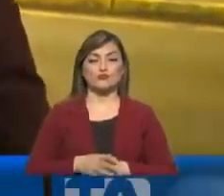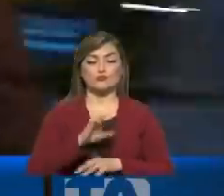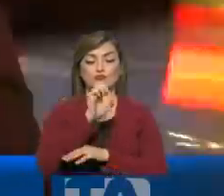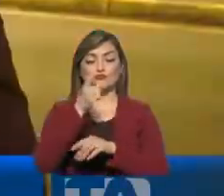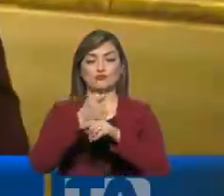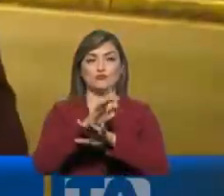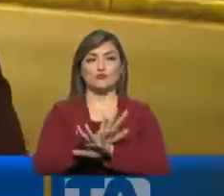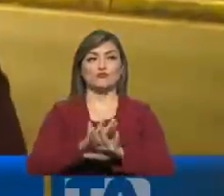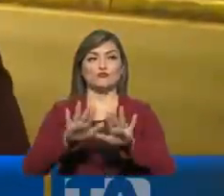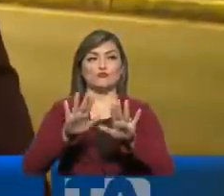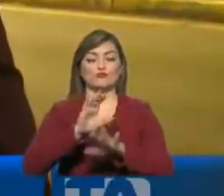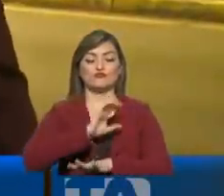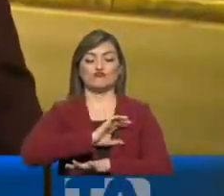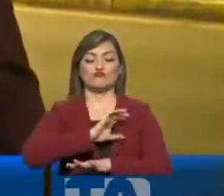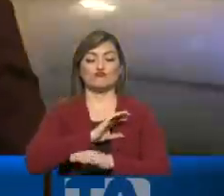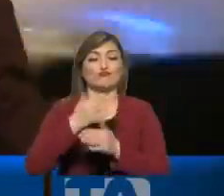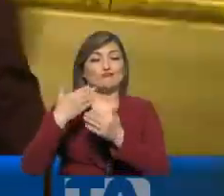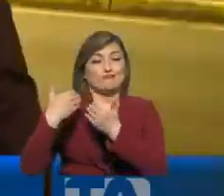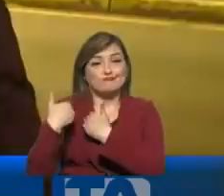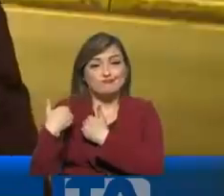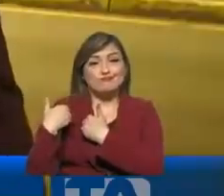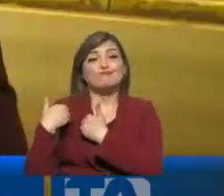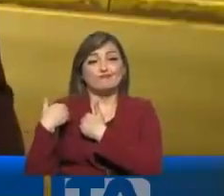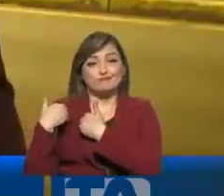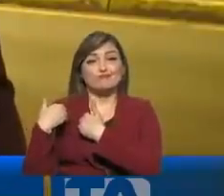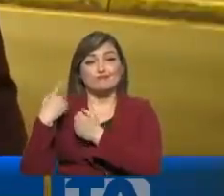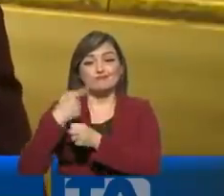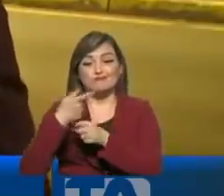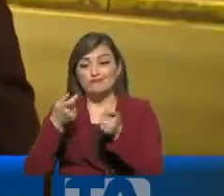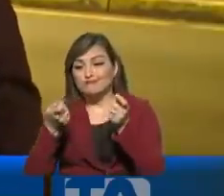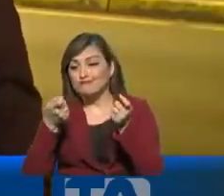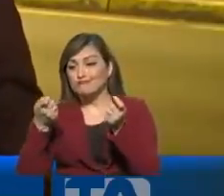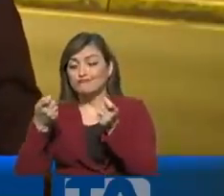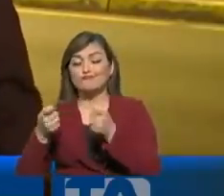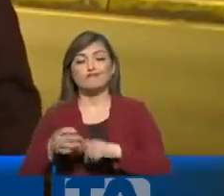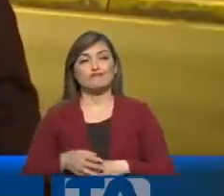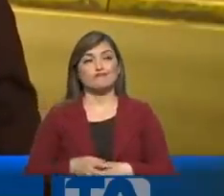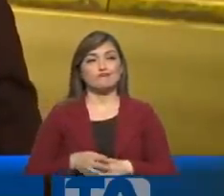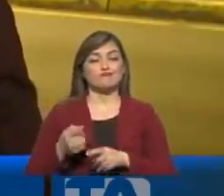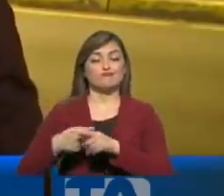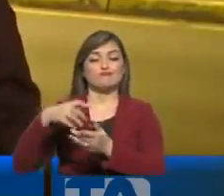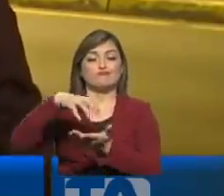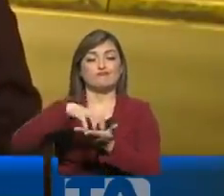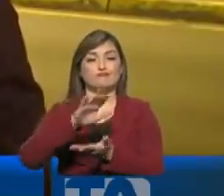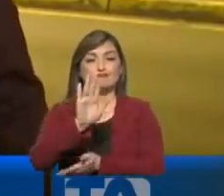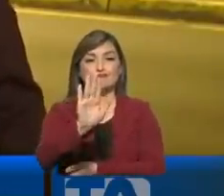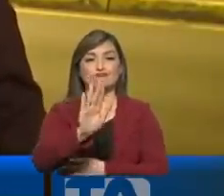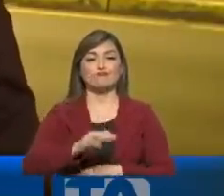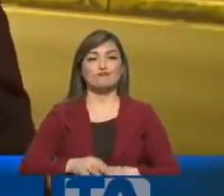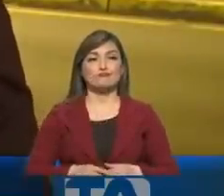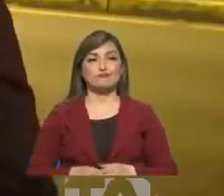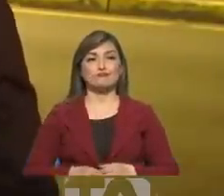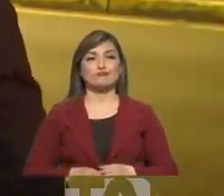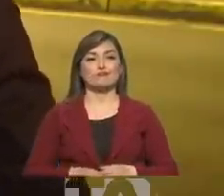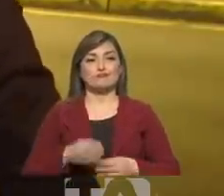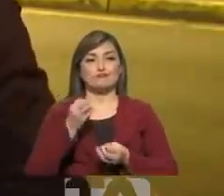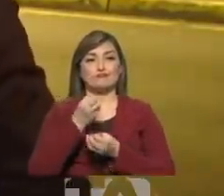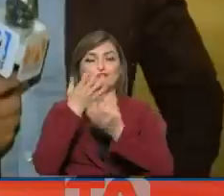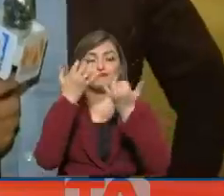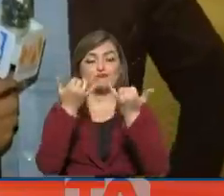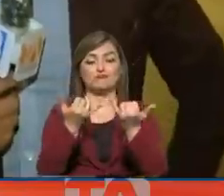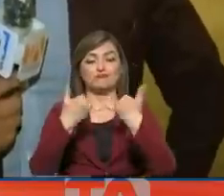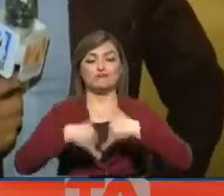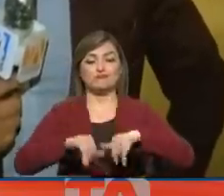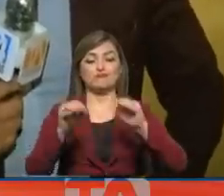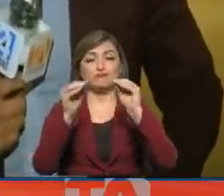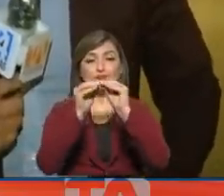estado de excepción serán los municipios los encargados de los controles en cada una de sus provincias. Con esta información